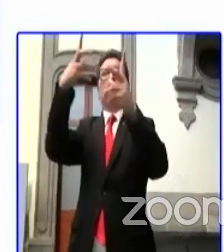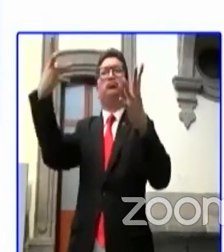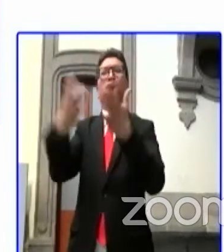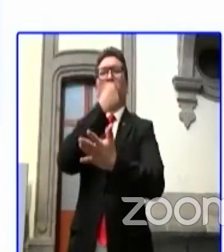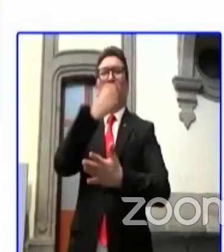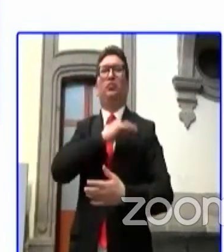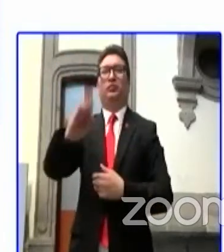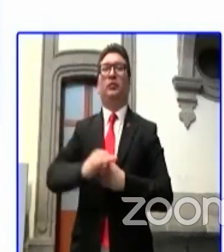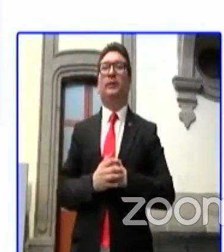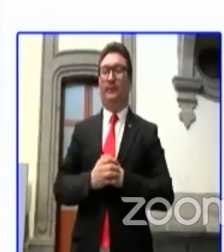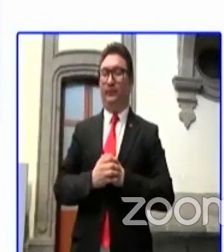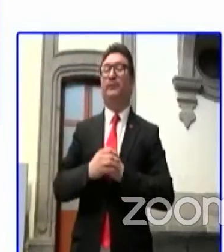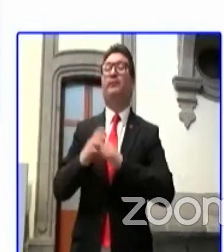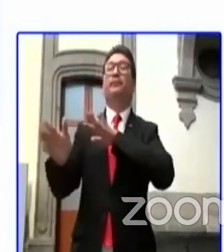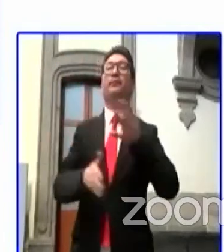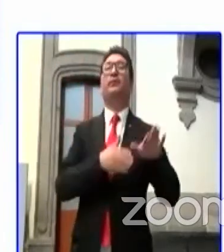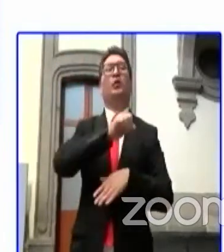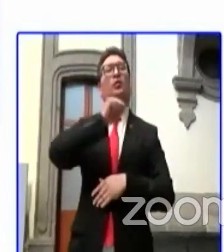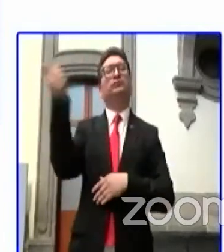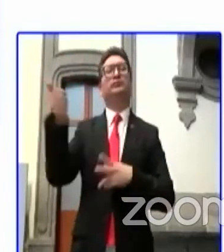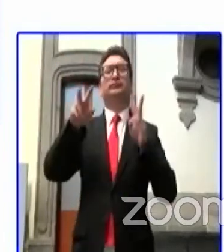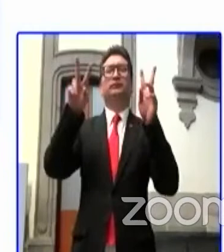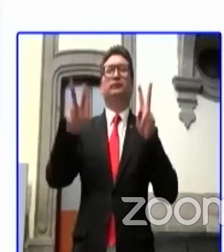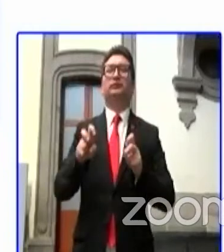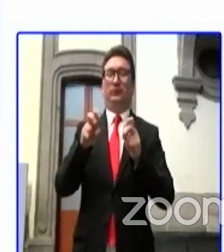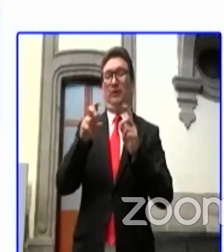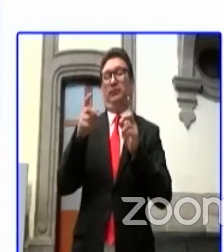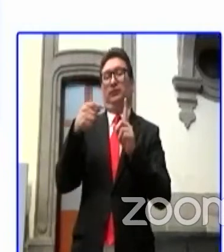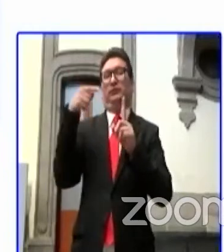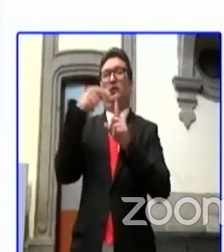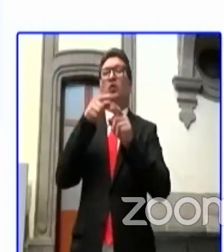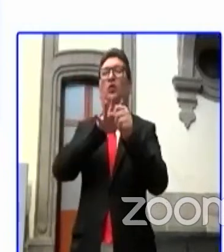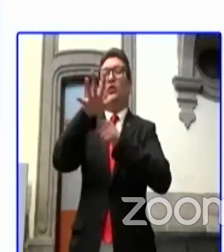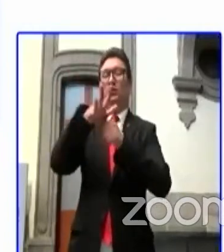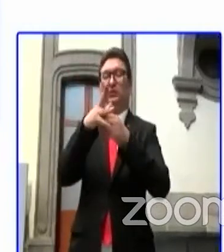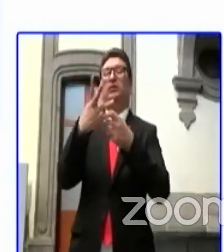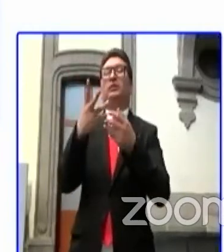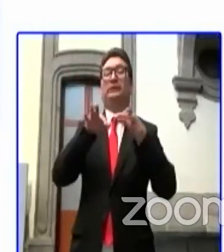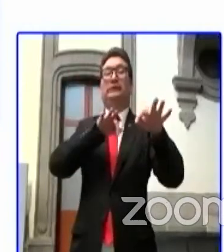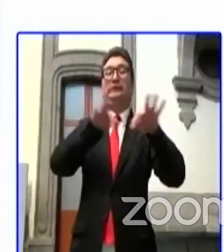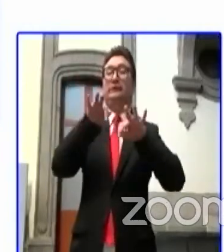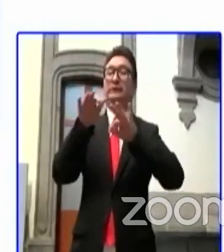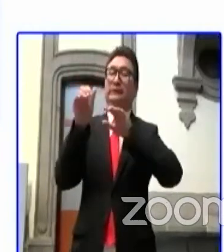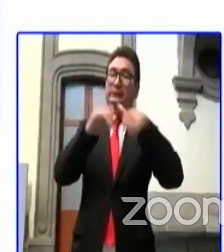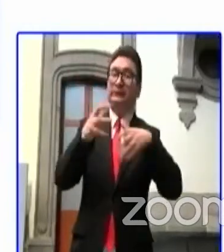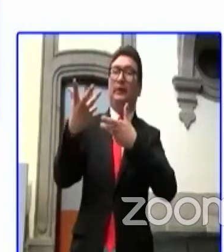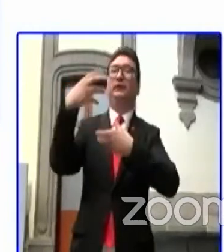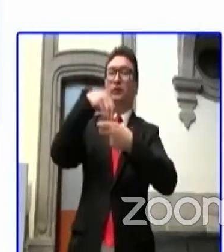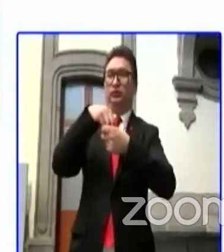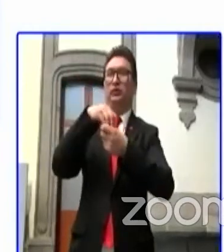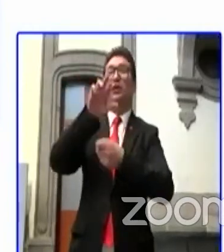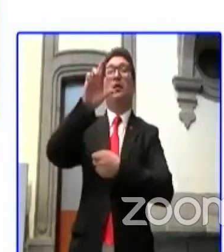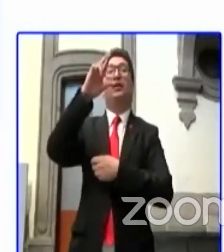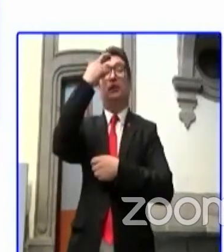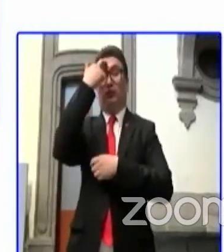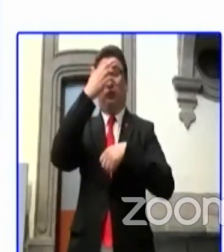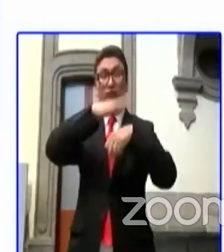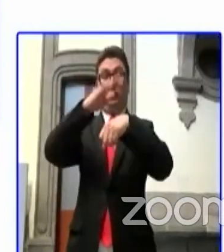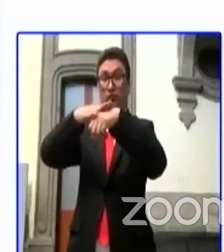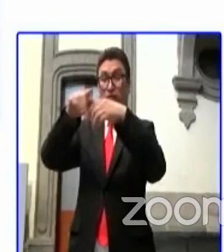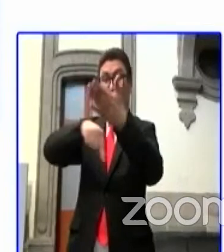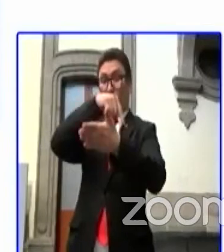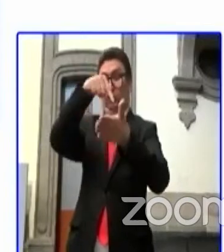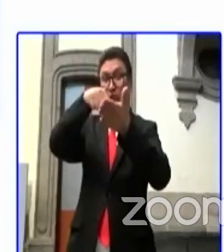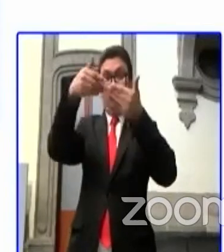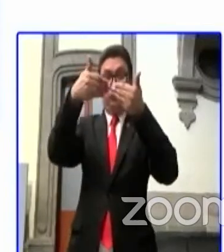otro lado, hablando de inclusión laboral, recordar que no solamente se tienen que abrir los espacios en